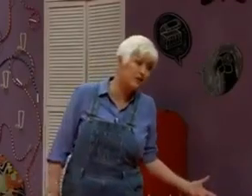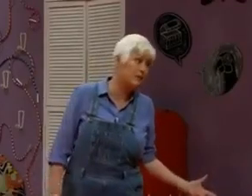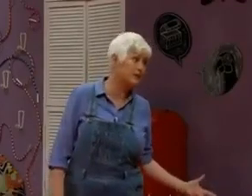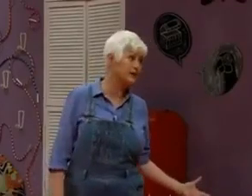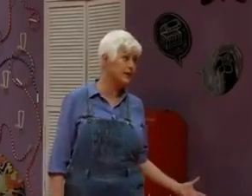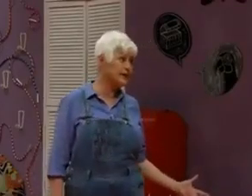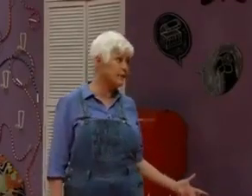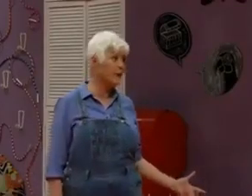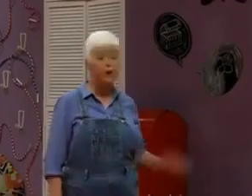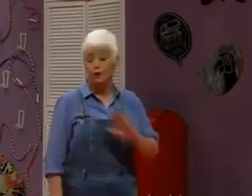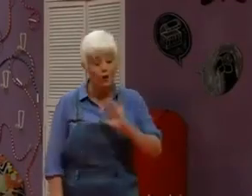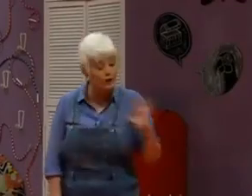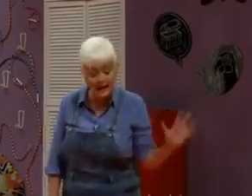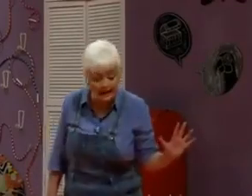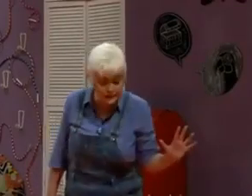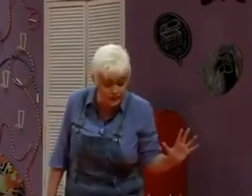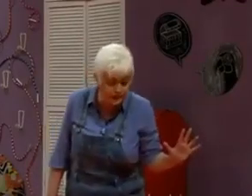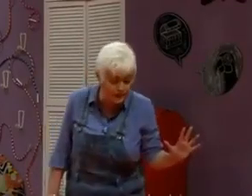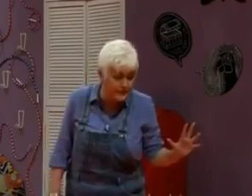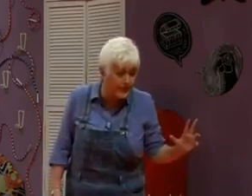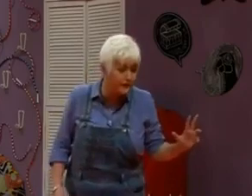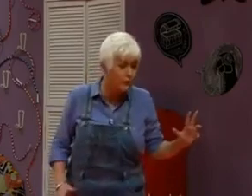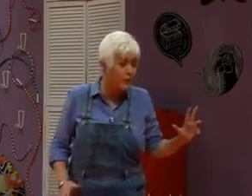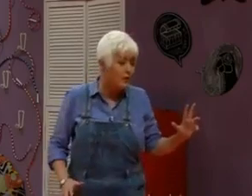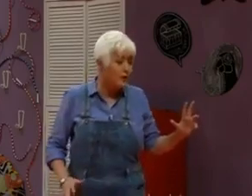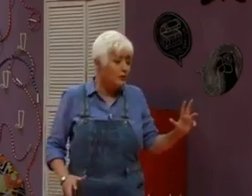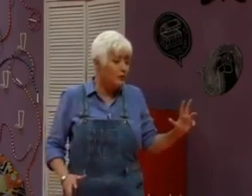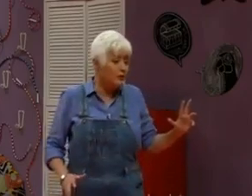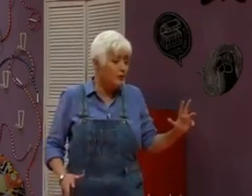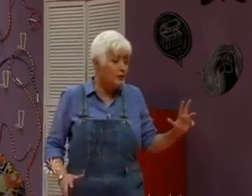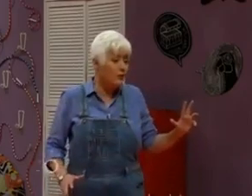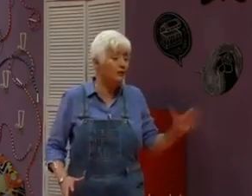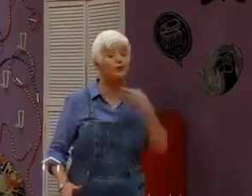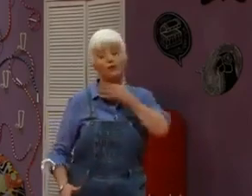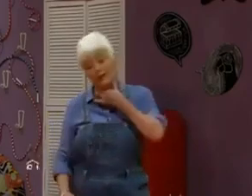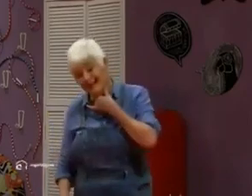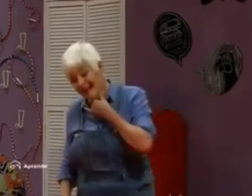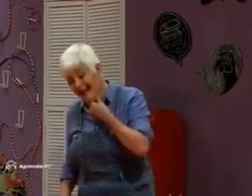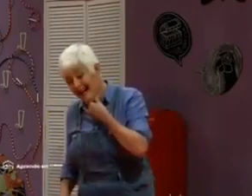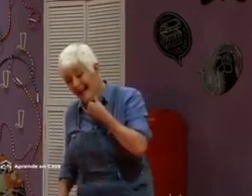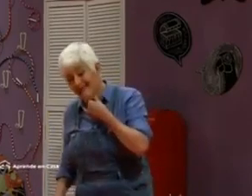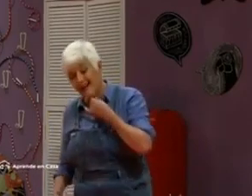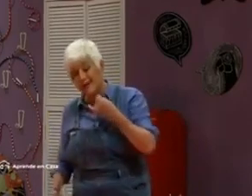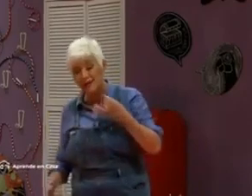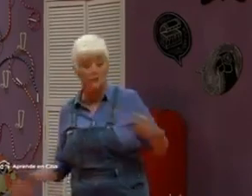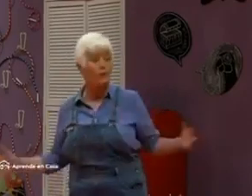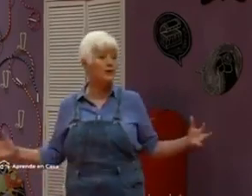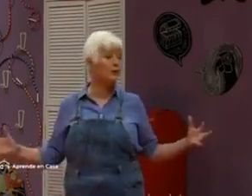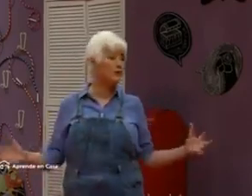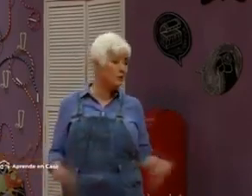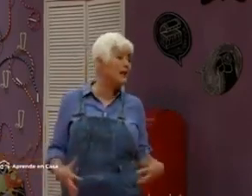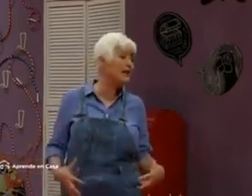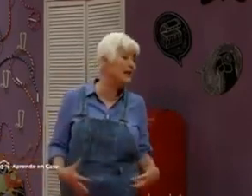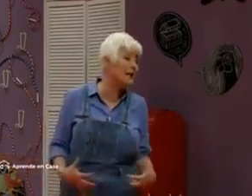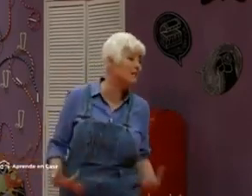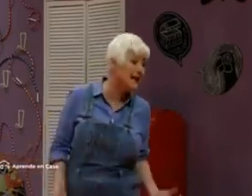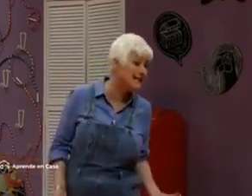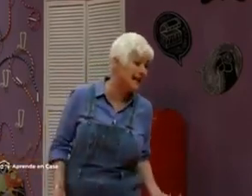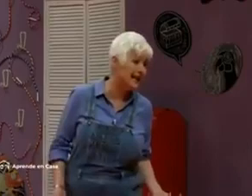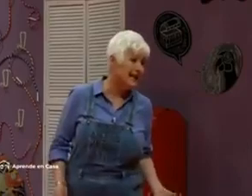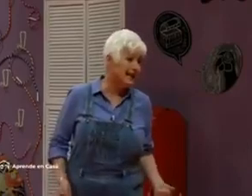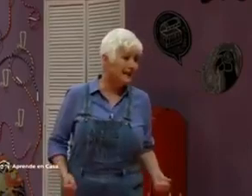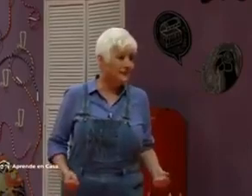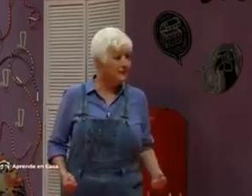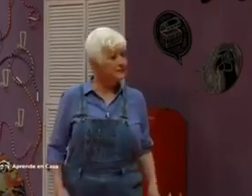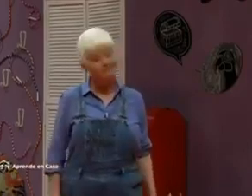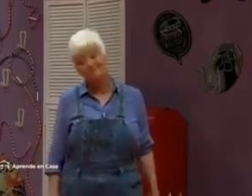por eso se pone triste, pero no crean que es una enfermedad como cuando nos duele la garganta o como cuando nos duele la